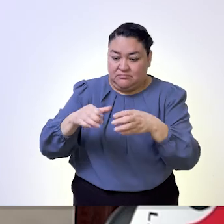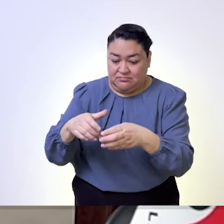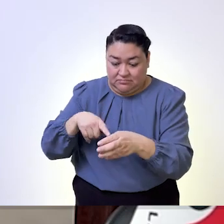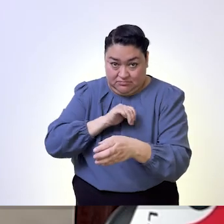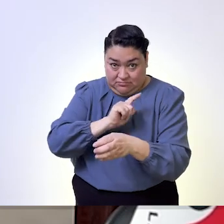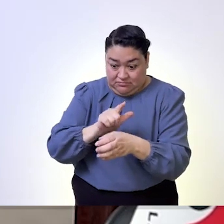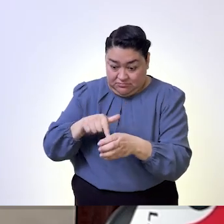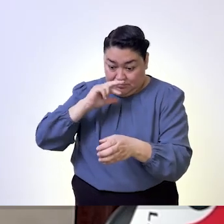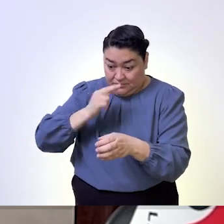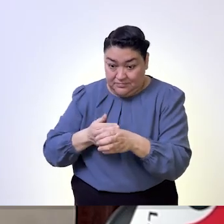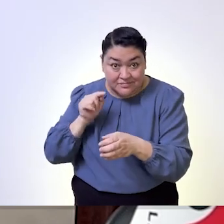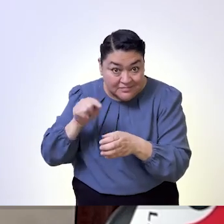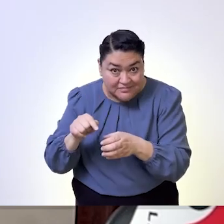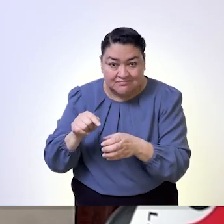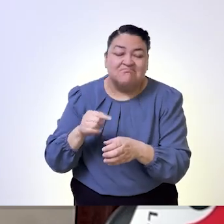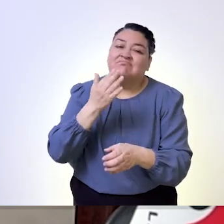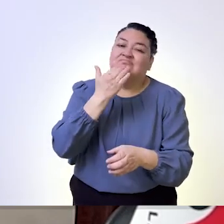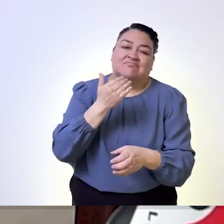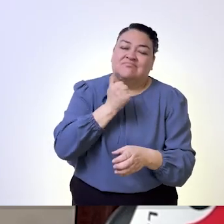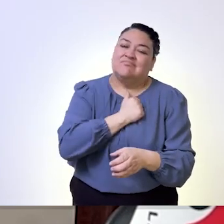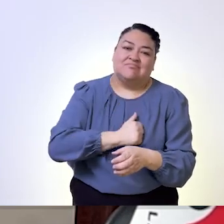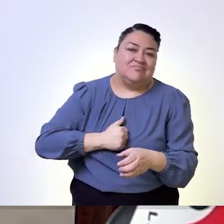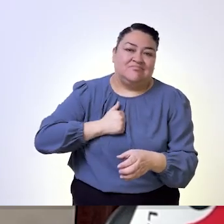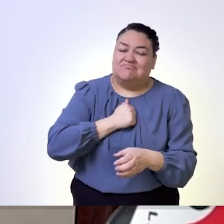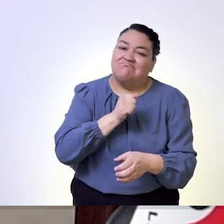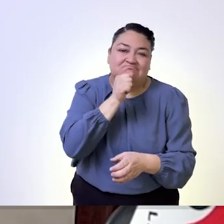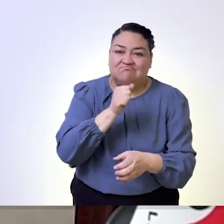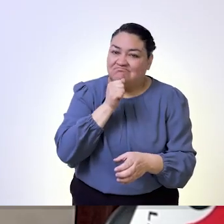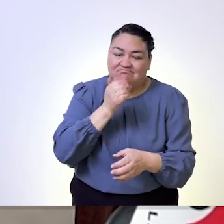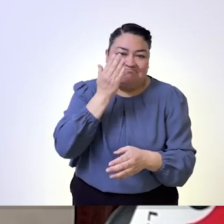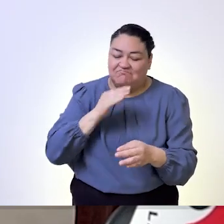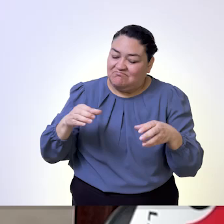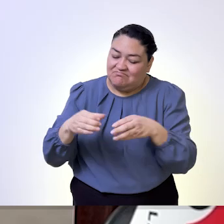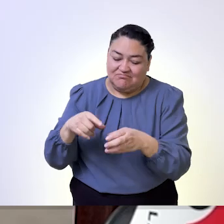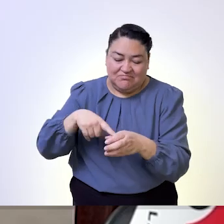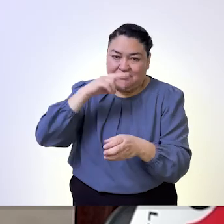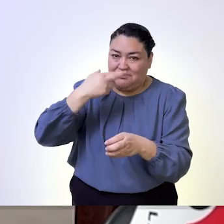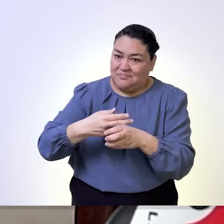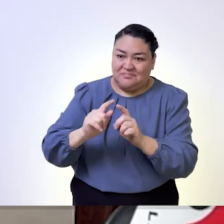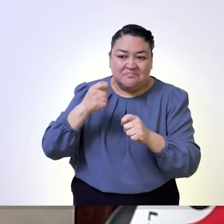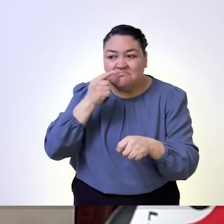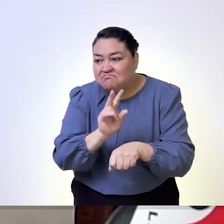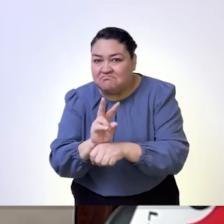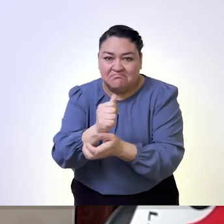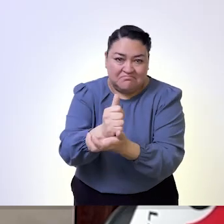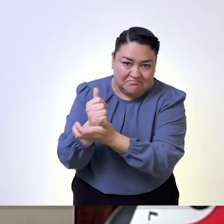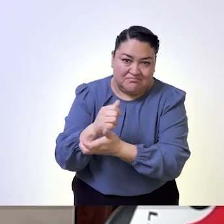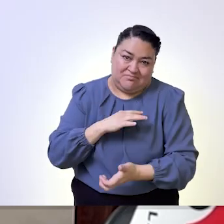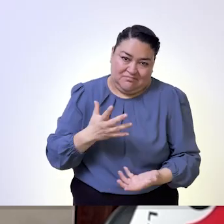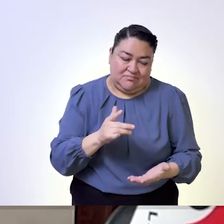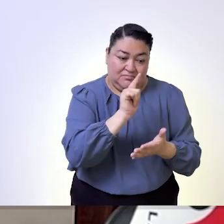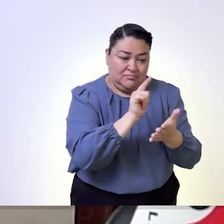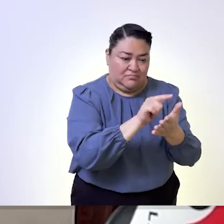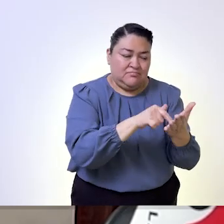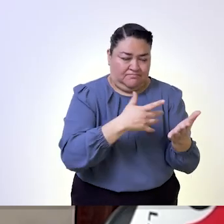especializado, en algunos casos, varios de ellos, pues lamentablemente no ha sido instalado, ¿no? Entonces, digamos que